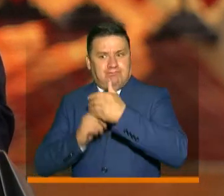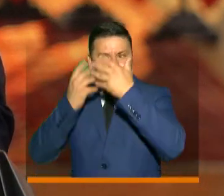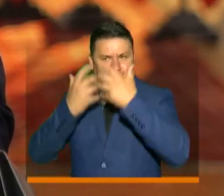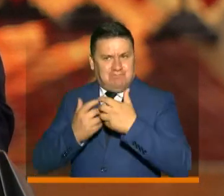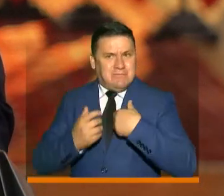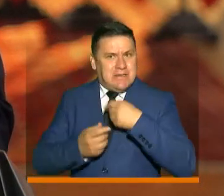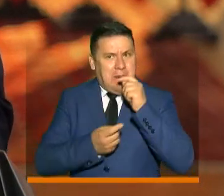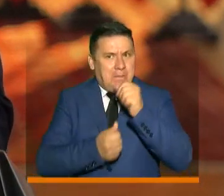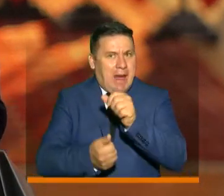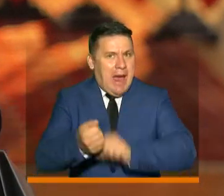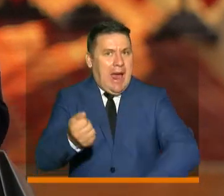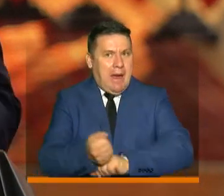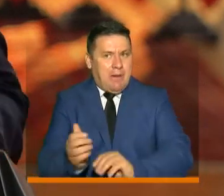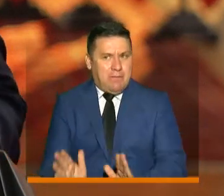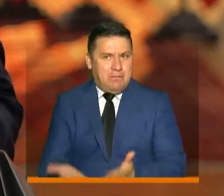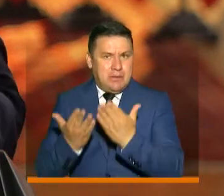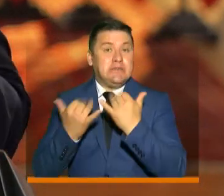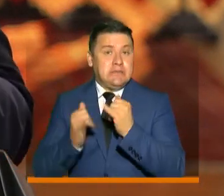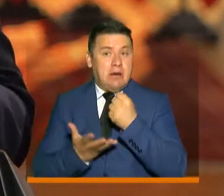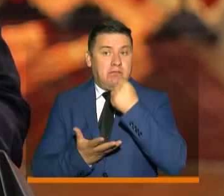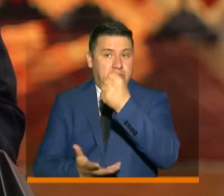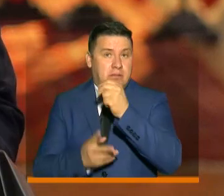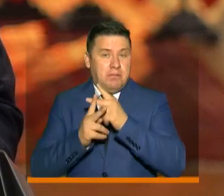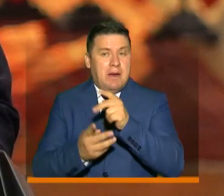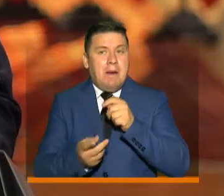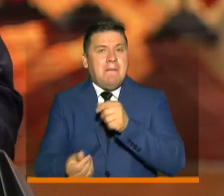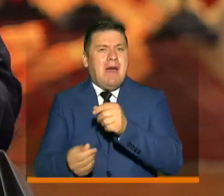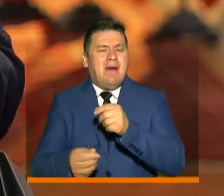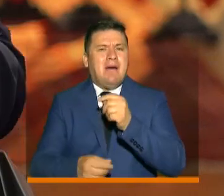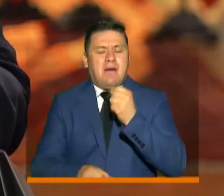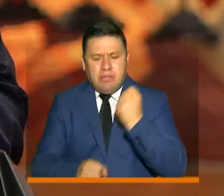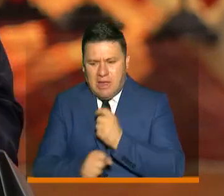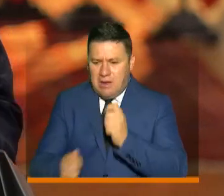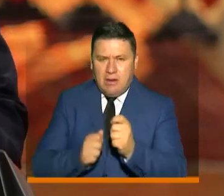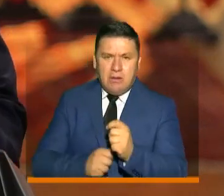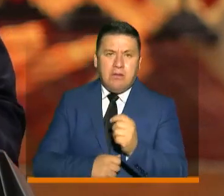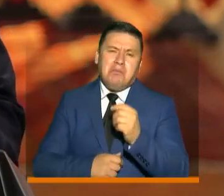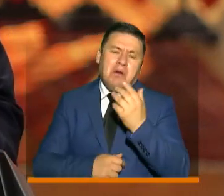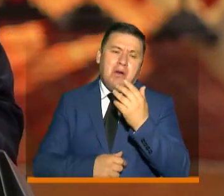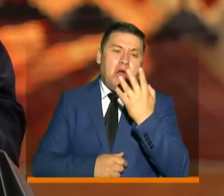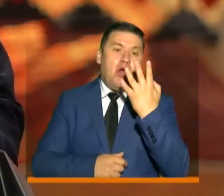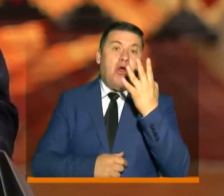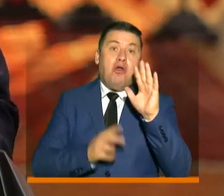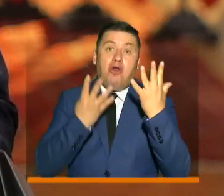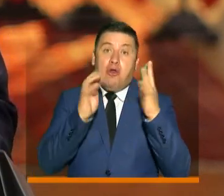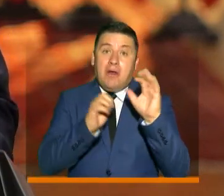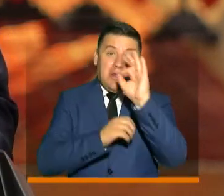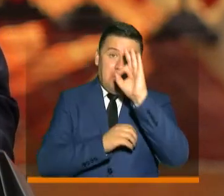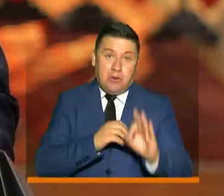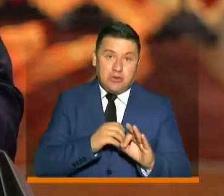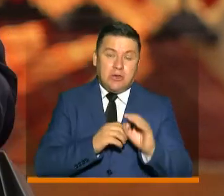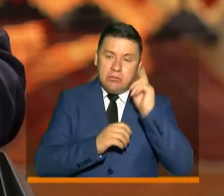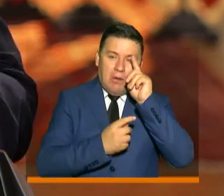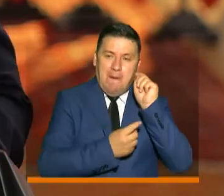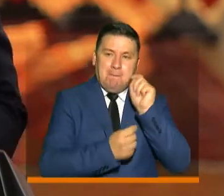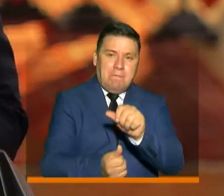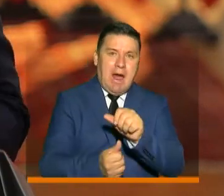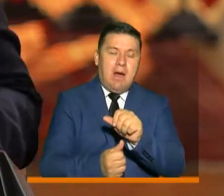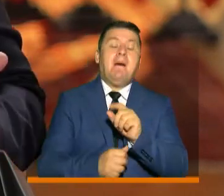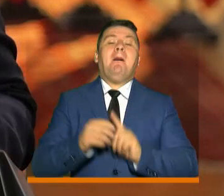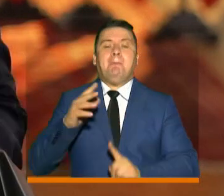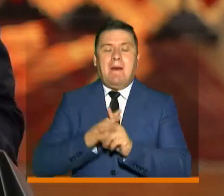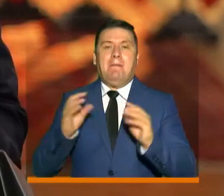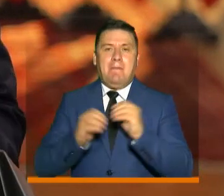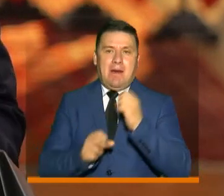empresarial abrimos líneas de crédito para el pago de nómina con 90 por ciento de garantía estatal creamos el programa